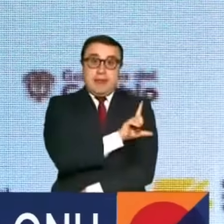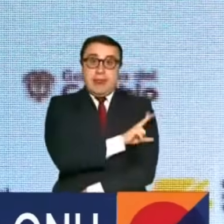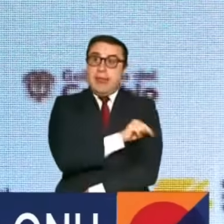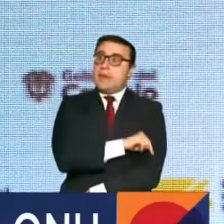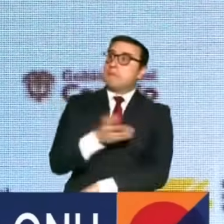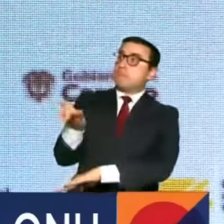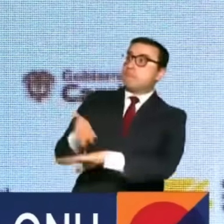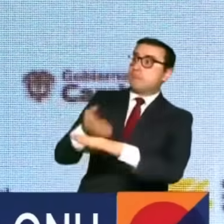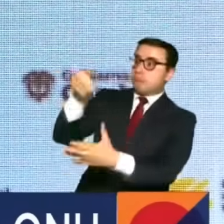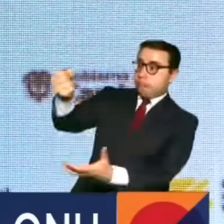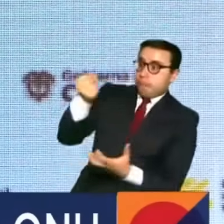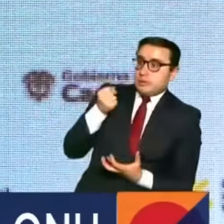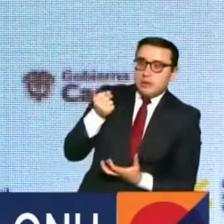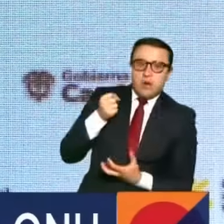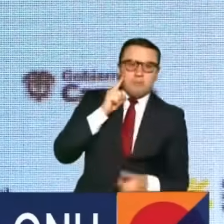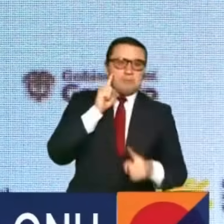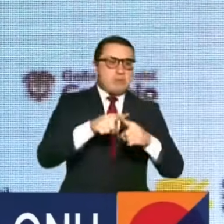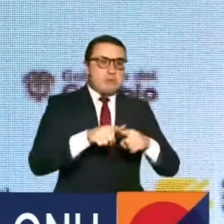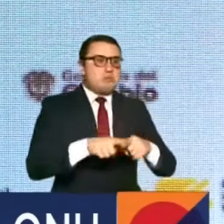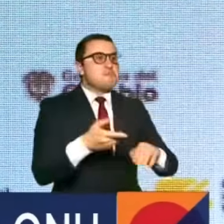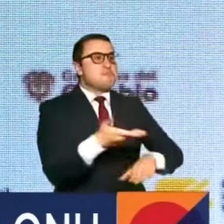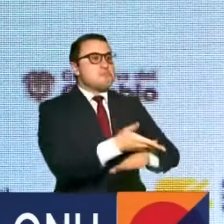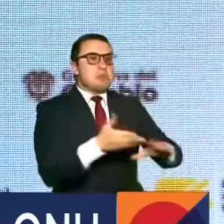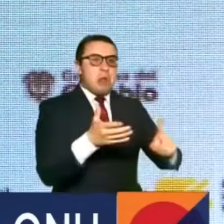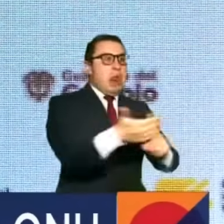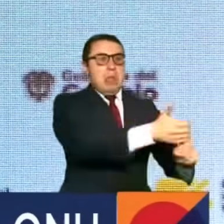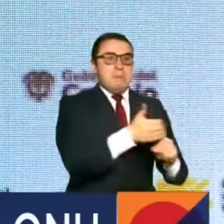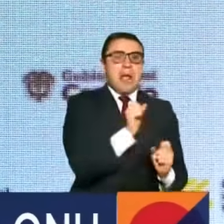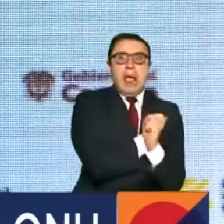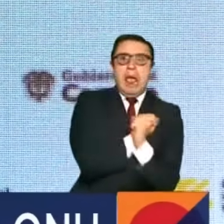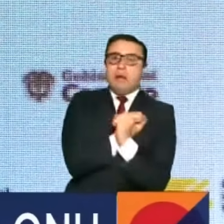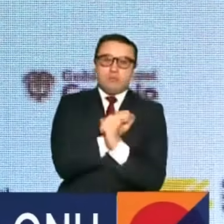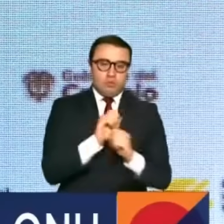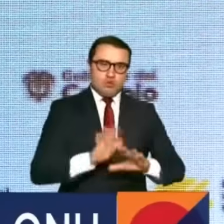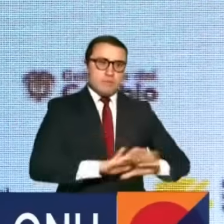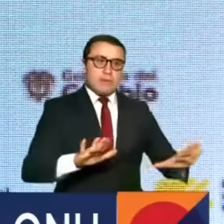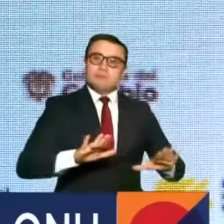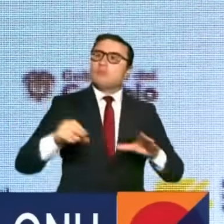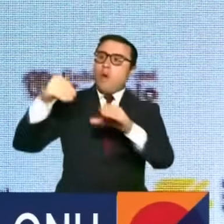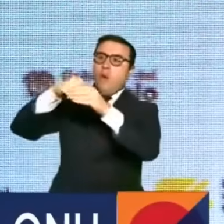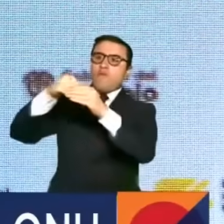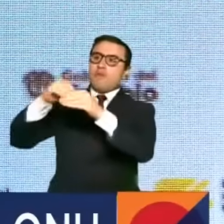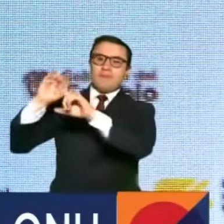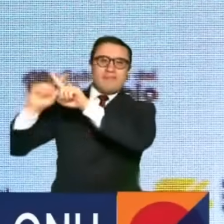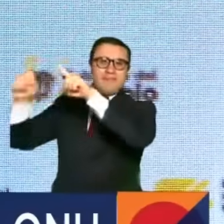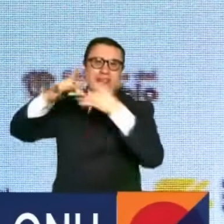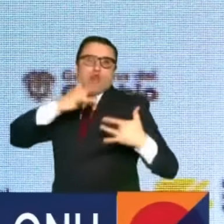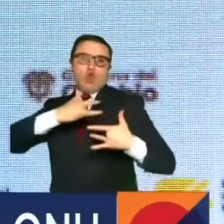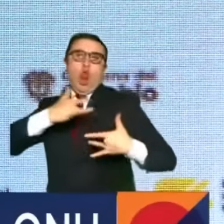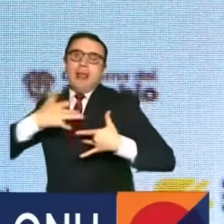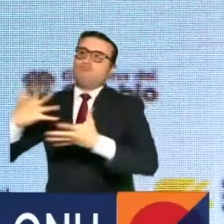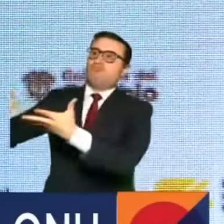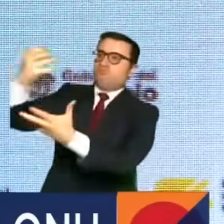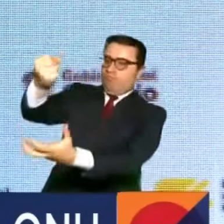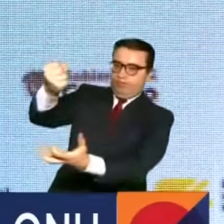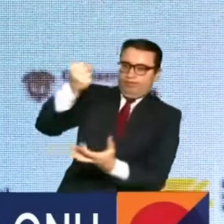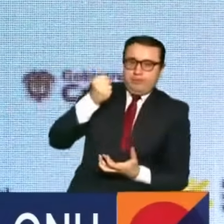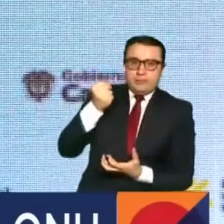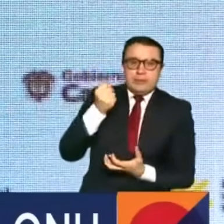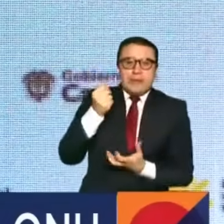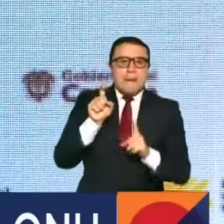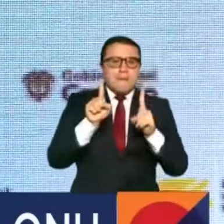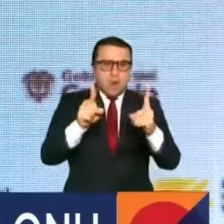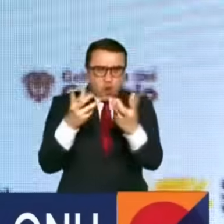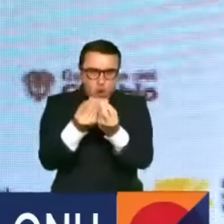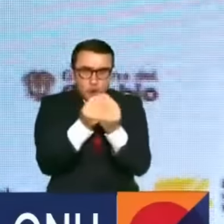financiación para dejar de secuestrar en medio del cese el fuego. Ellos lo llaman un fondo multidonante. ¿Se ha discutido dentro del Consejo de